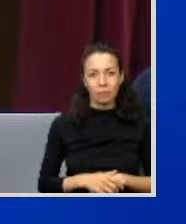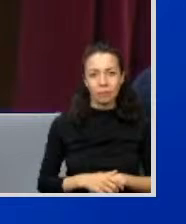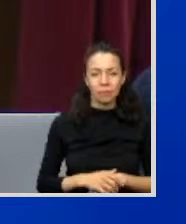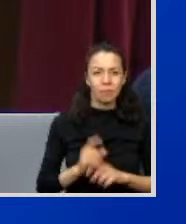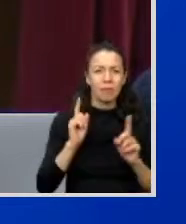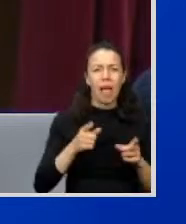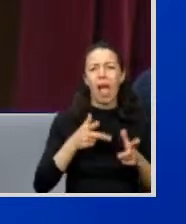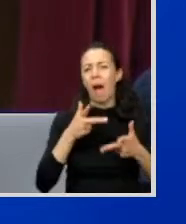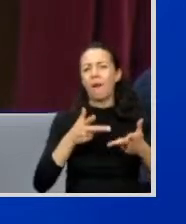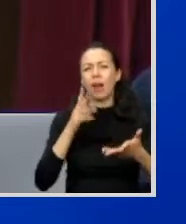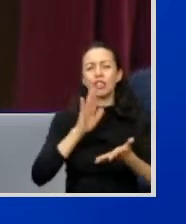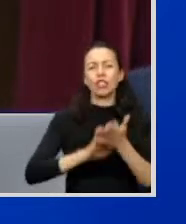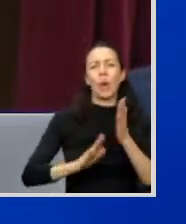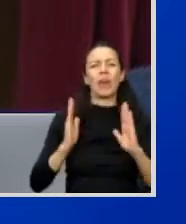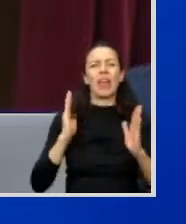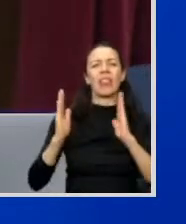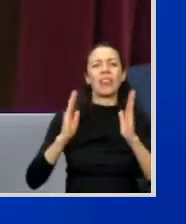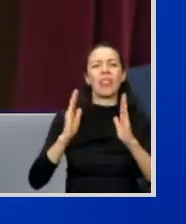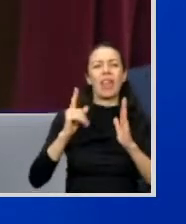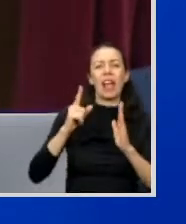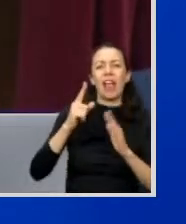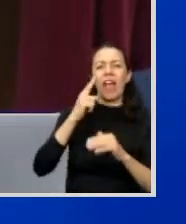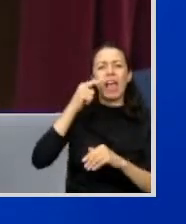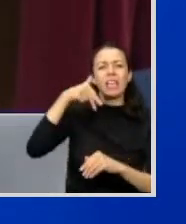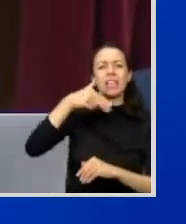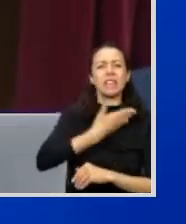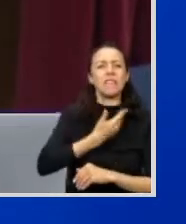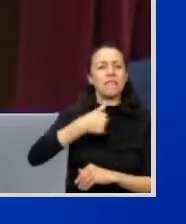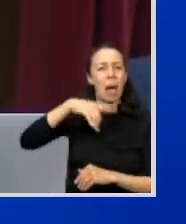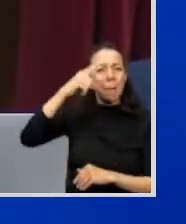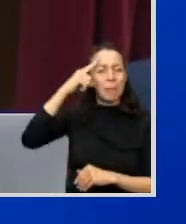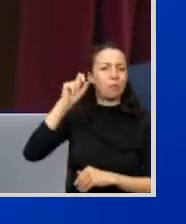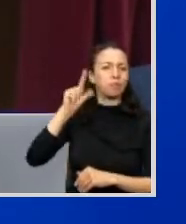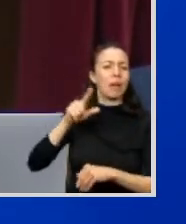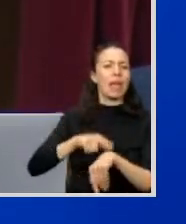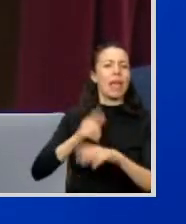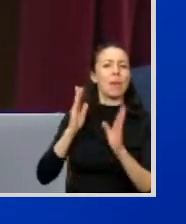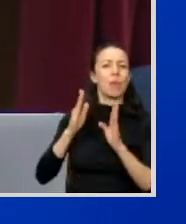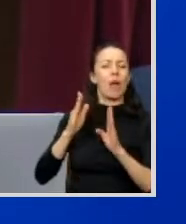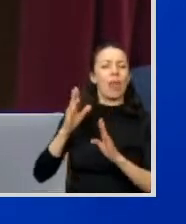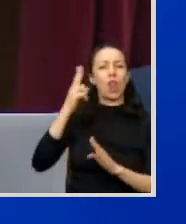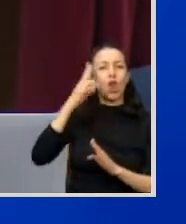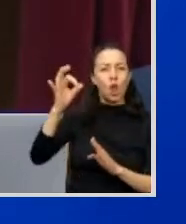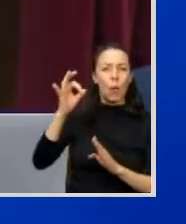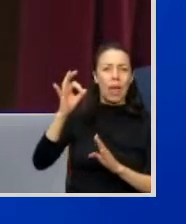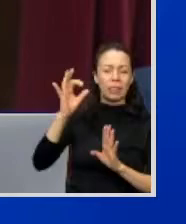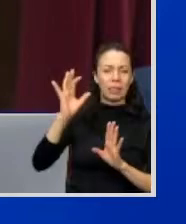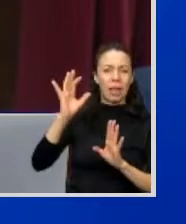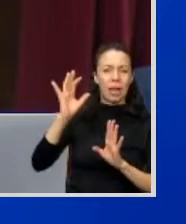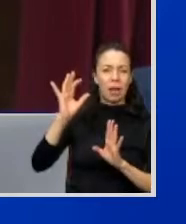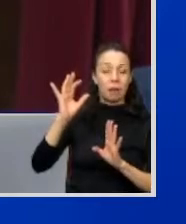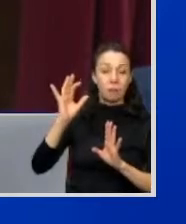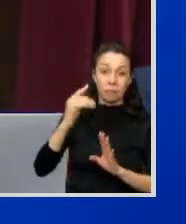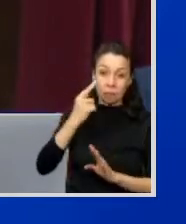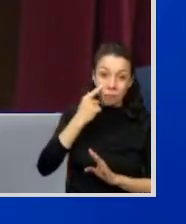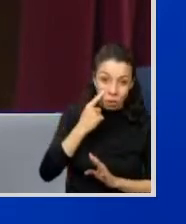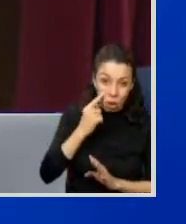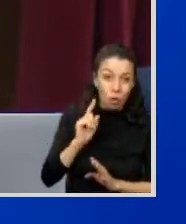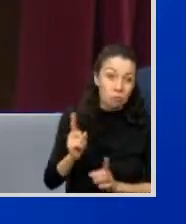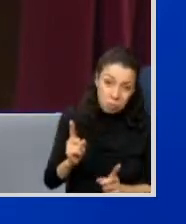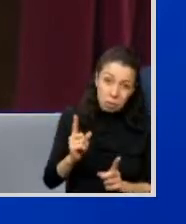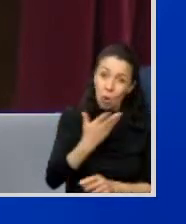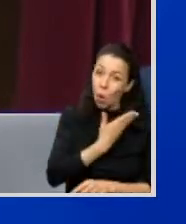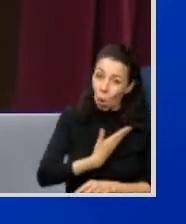presidente de la Unión Cívica Radical, si está en el gobierno, yo lo voy a votar en contra, porque yo voy a proteger a la comunidad que me puso en el lugar donde